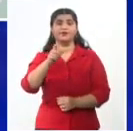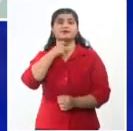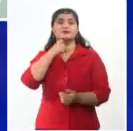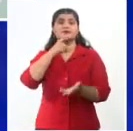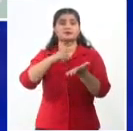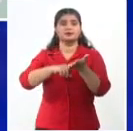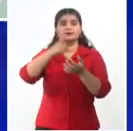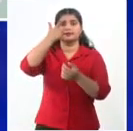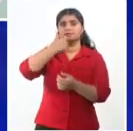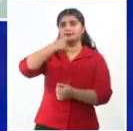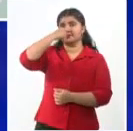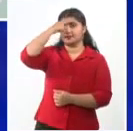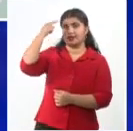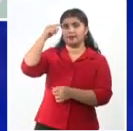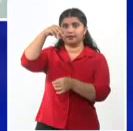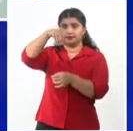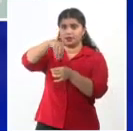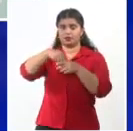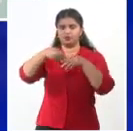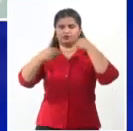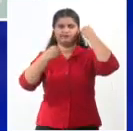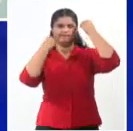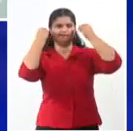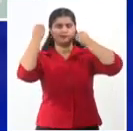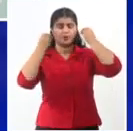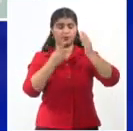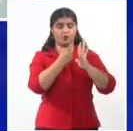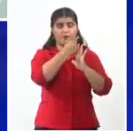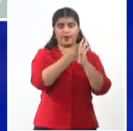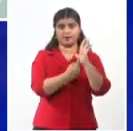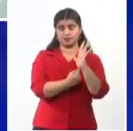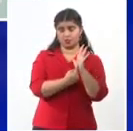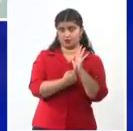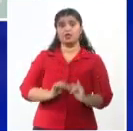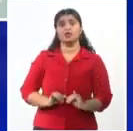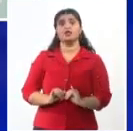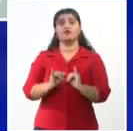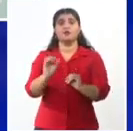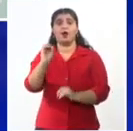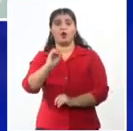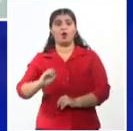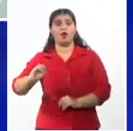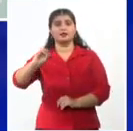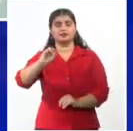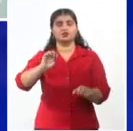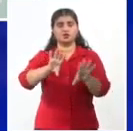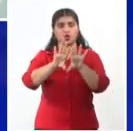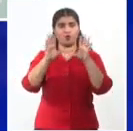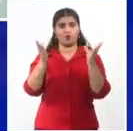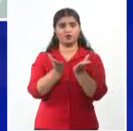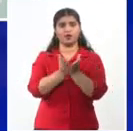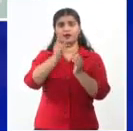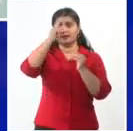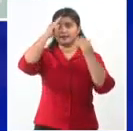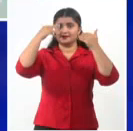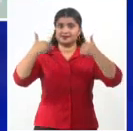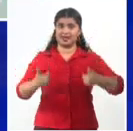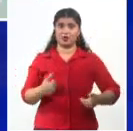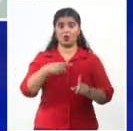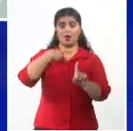como variantes de preocupación por la Organización Mundial de la Salud, la que mayor